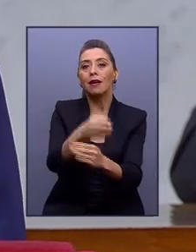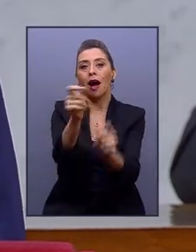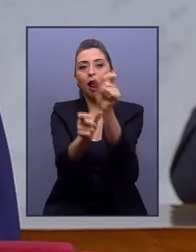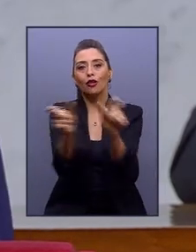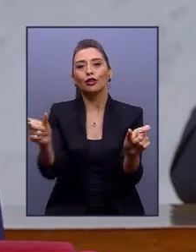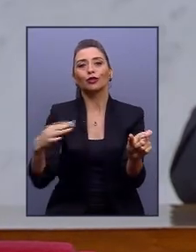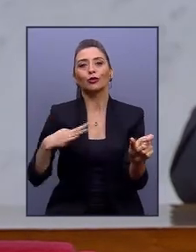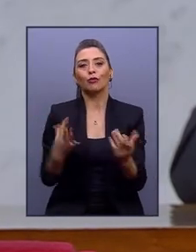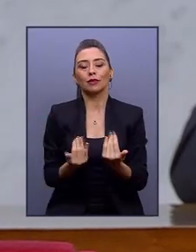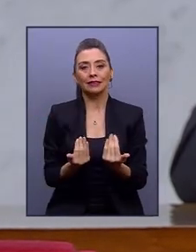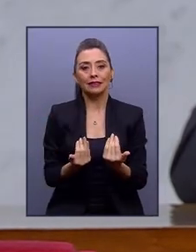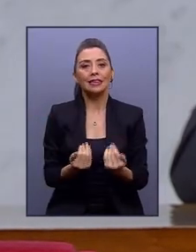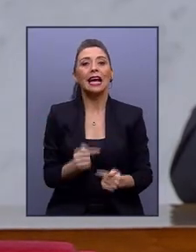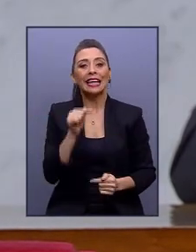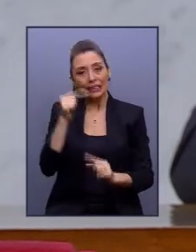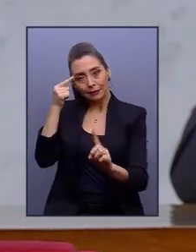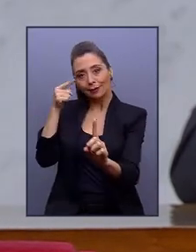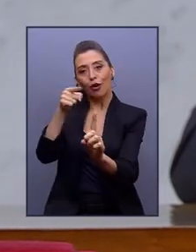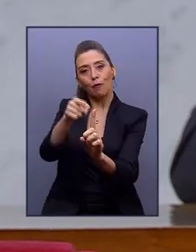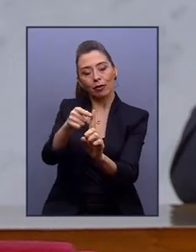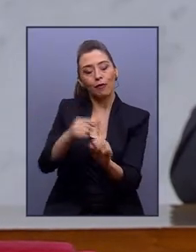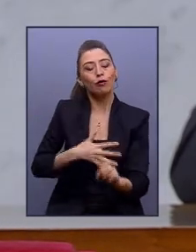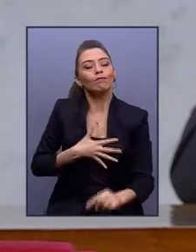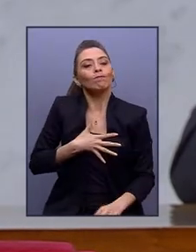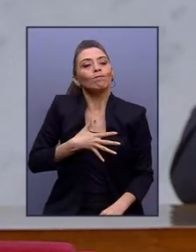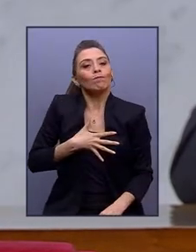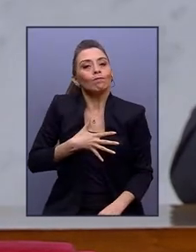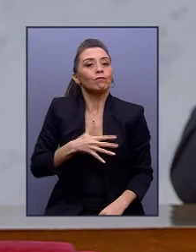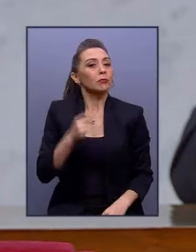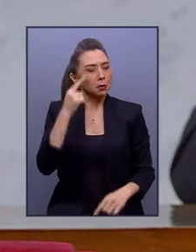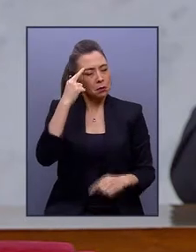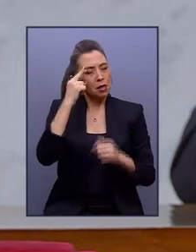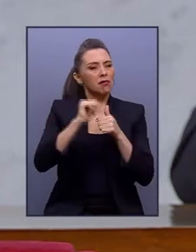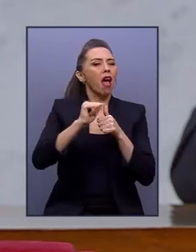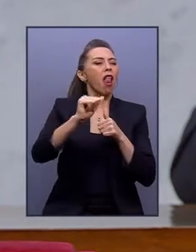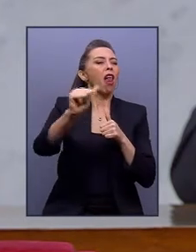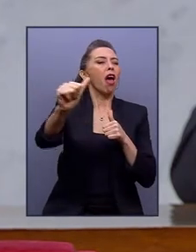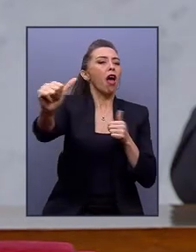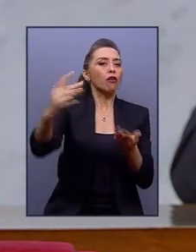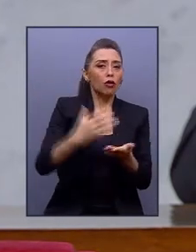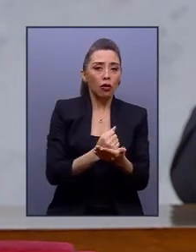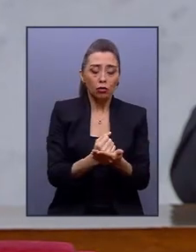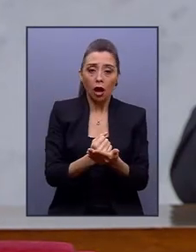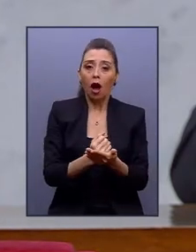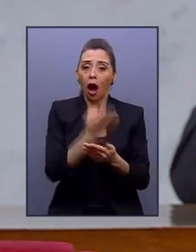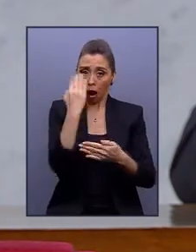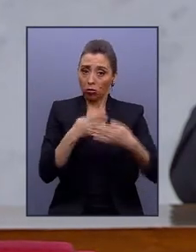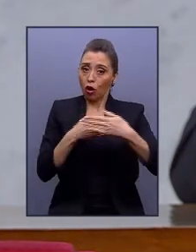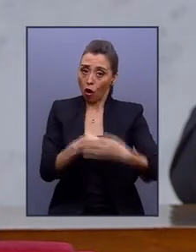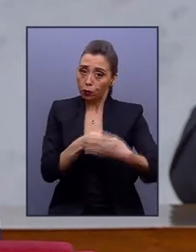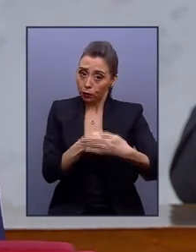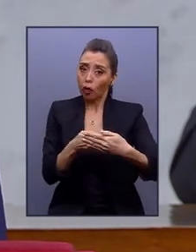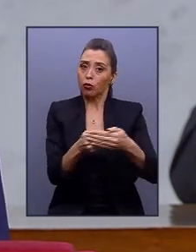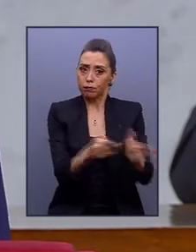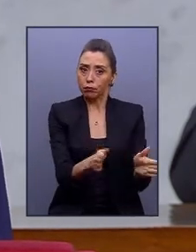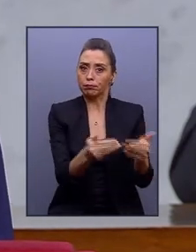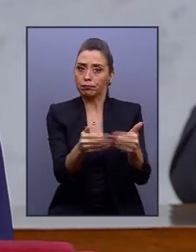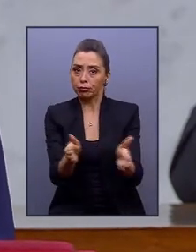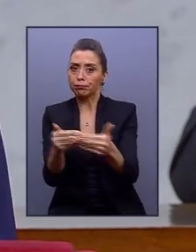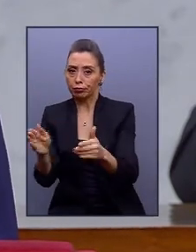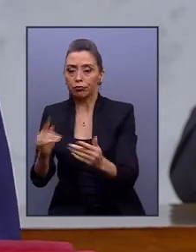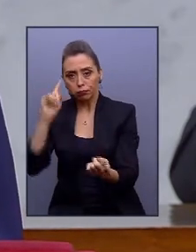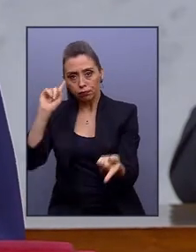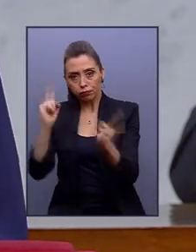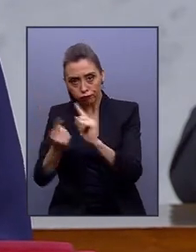ciudadanía. Ese es el horizonte que nos mueve. Y aunque parece lejano, hemos vencido grandes obstáculos y estamos caminando hacia él,